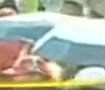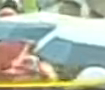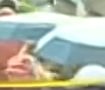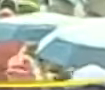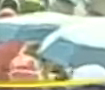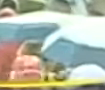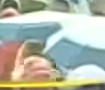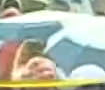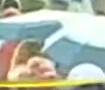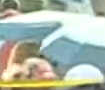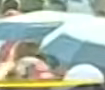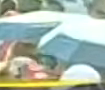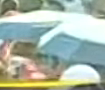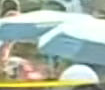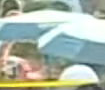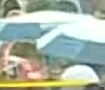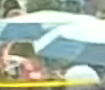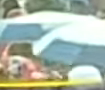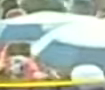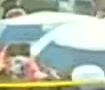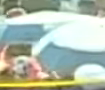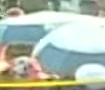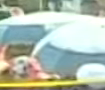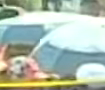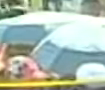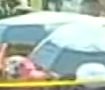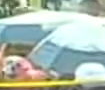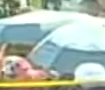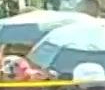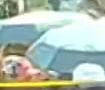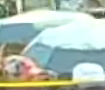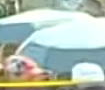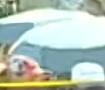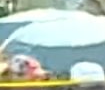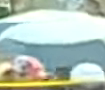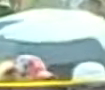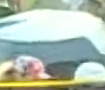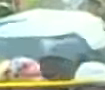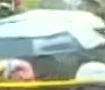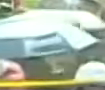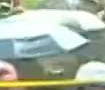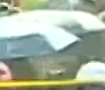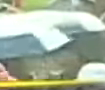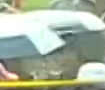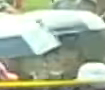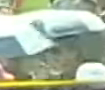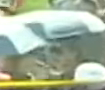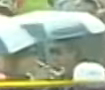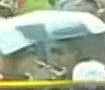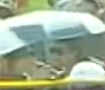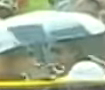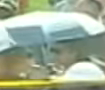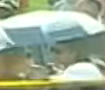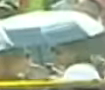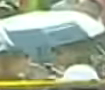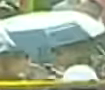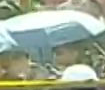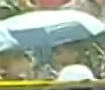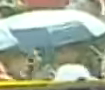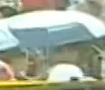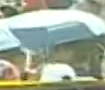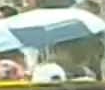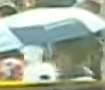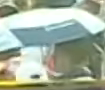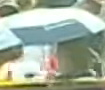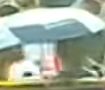periodo 2025-2030, cumpliendo con todos y cada uno de los requisitos que establece el Consejo Nacional Electoral